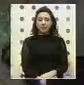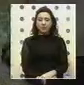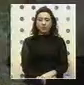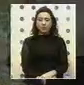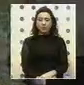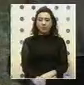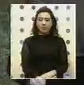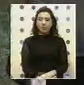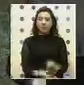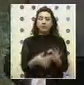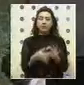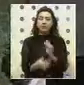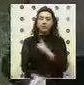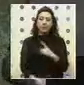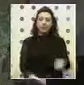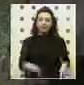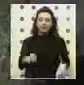Gracias, diputado Melo. Tiene la palabra el diputado...